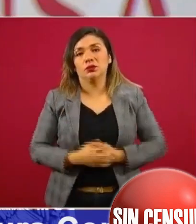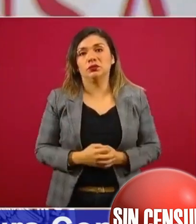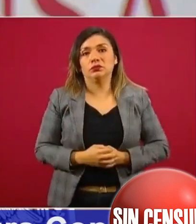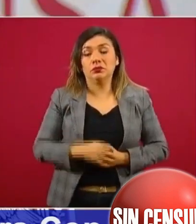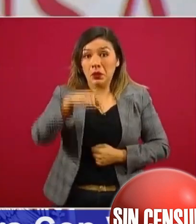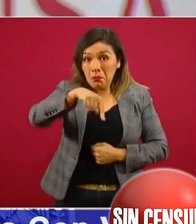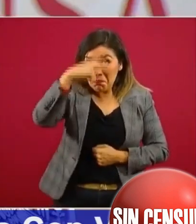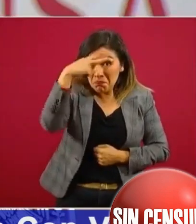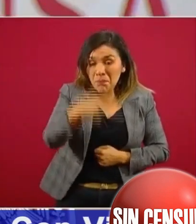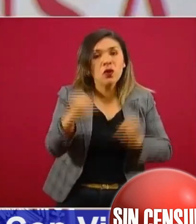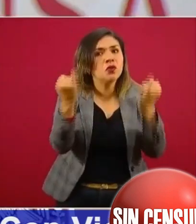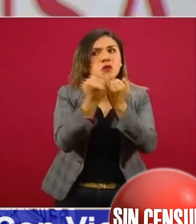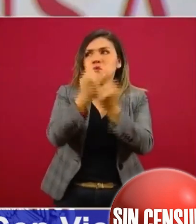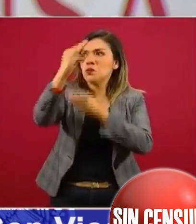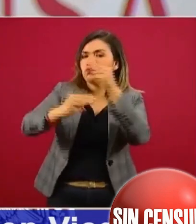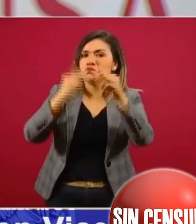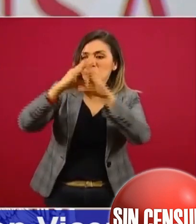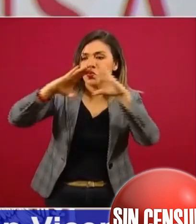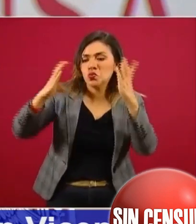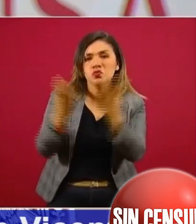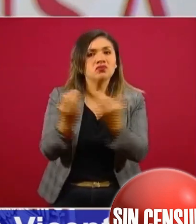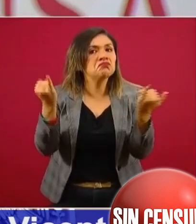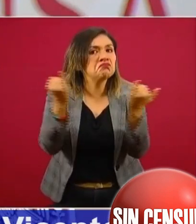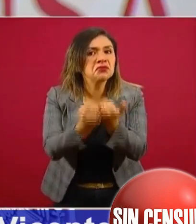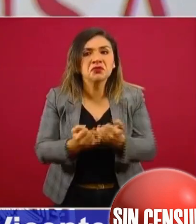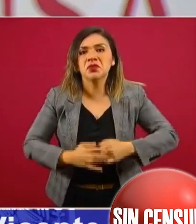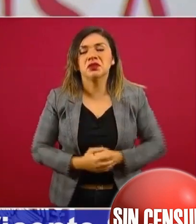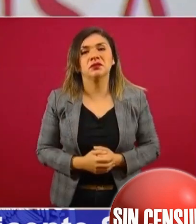México y en el mundo.